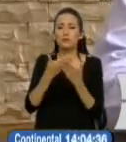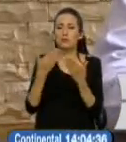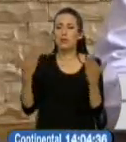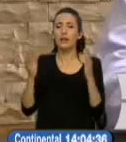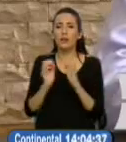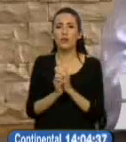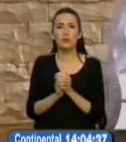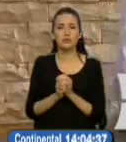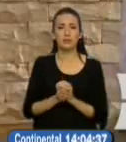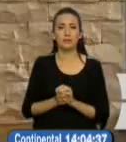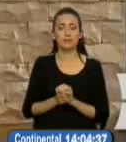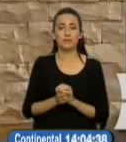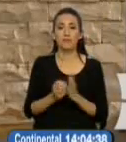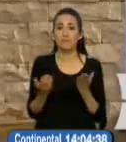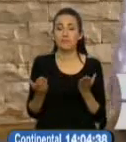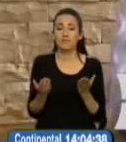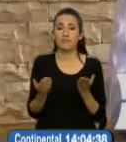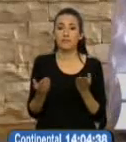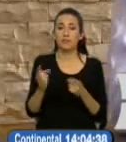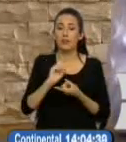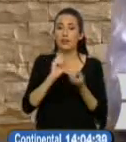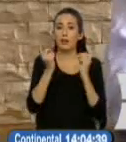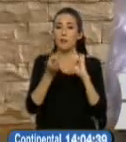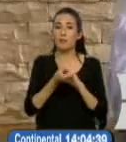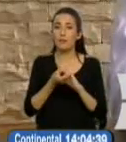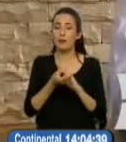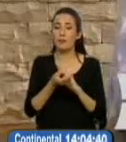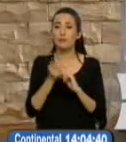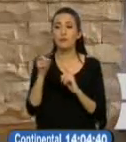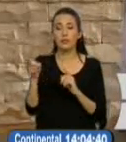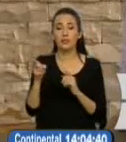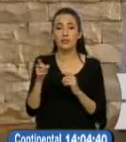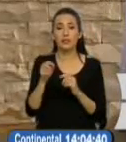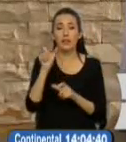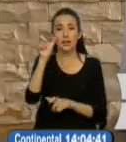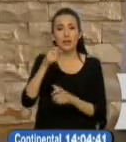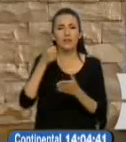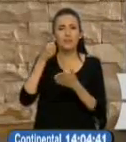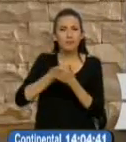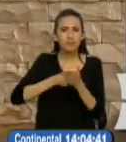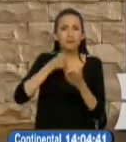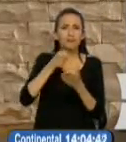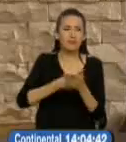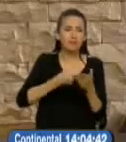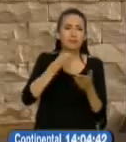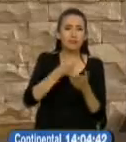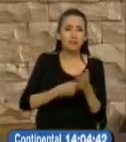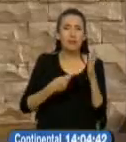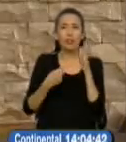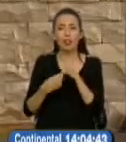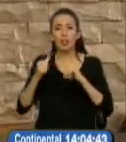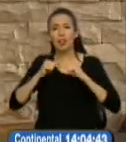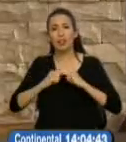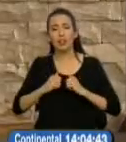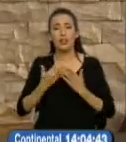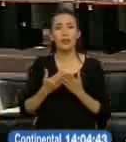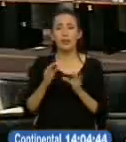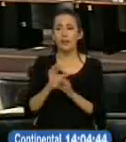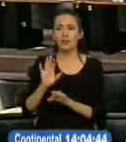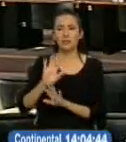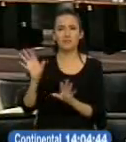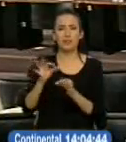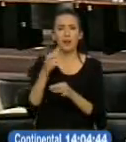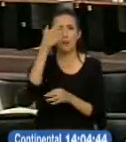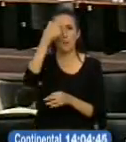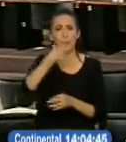productiva. Y evidentemente eso hacía que el trabajador no sea considerado como el eje fundamental de la producción.